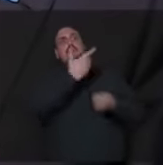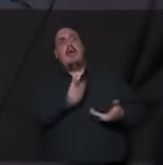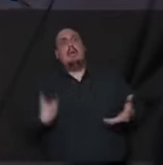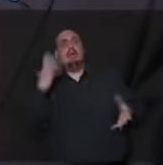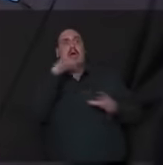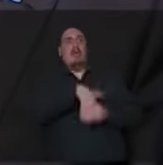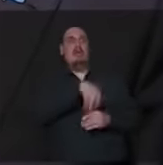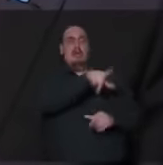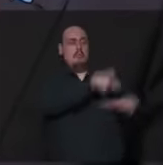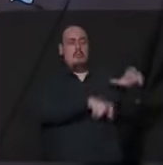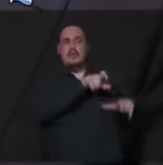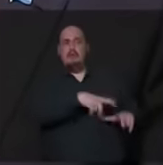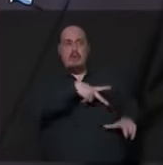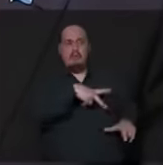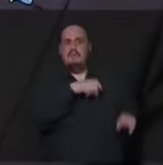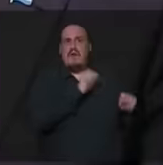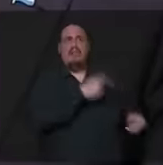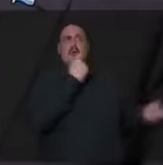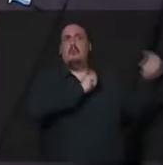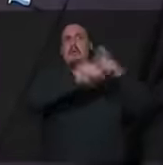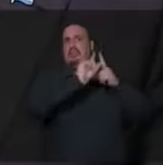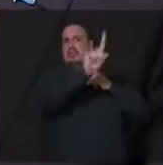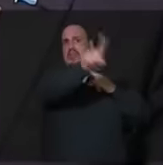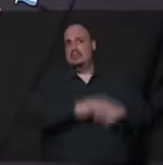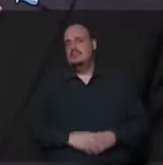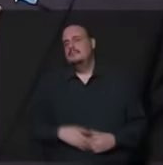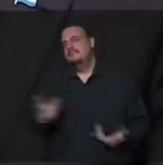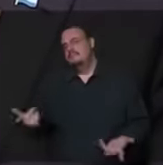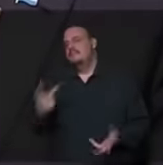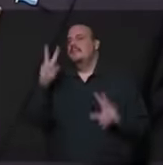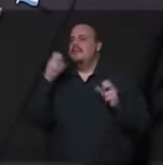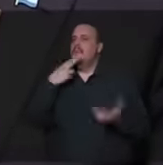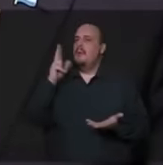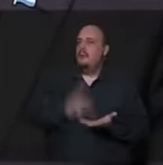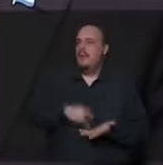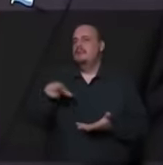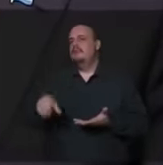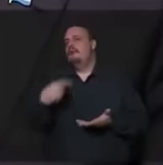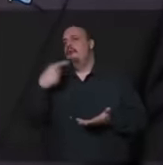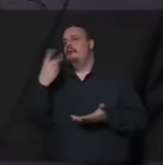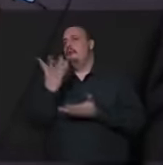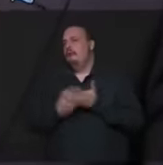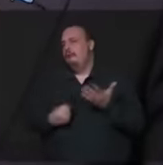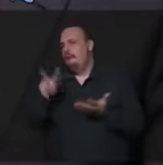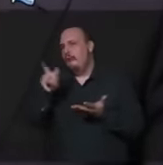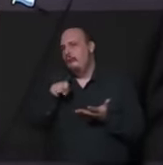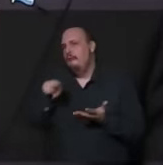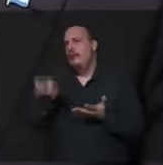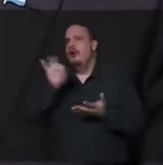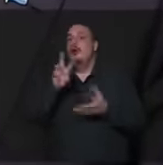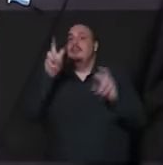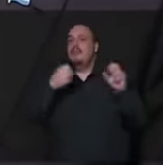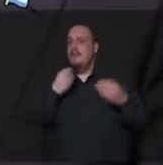que lo van a hacer los individuos. La establecen los Estados, el régimen arancelario, el régimen de permisos sanitarios, el régimen de